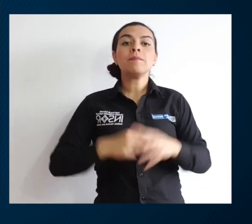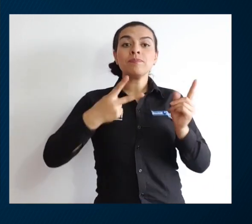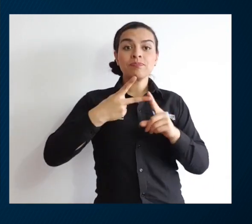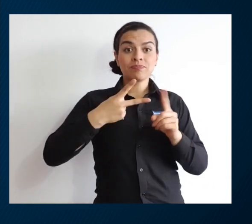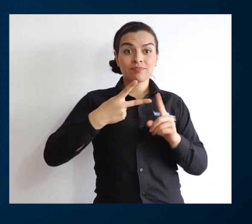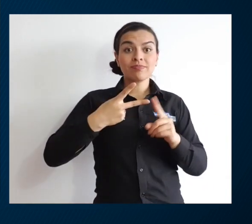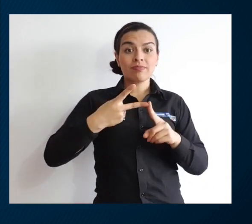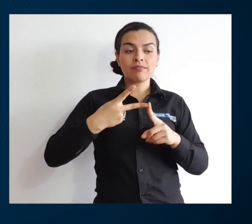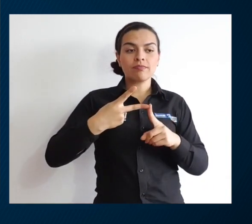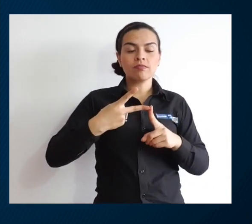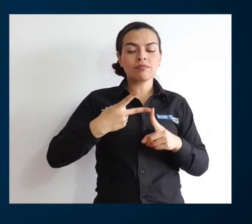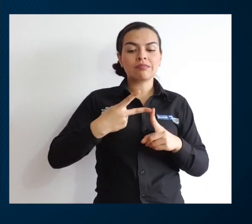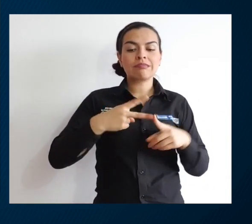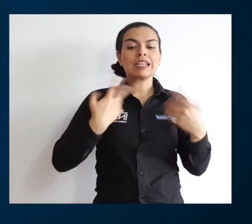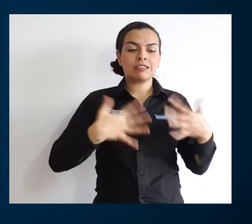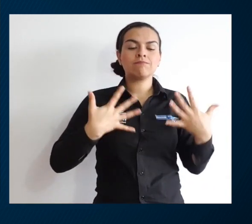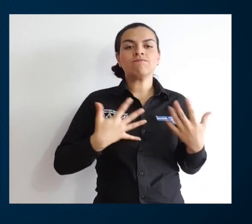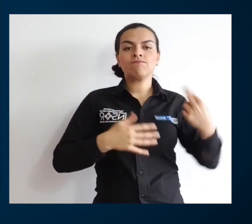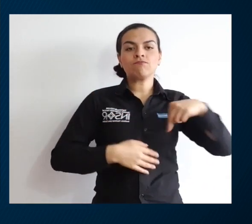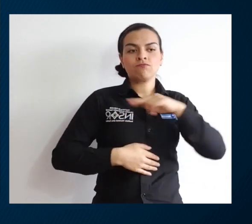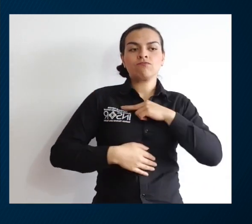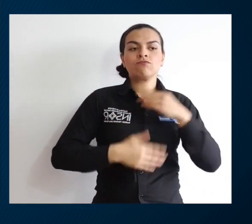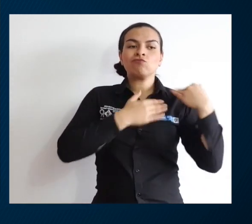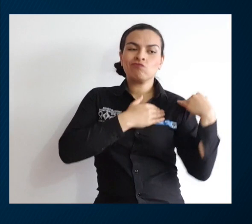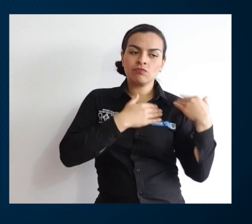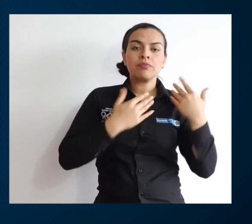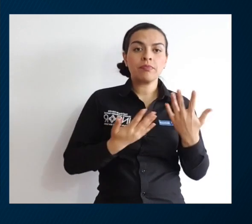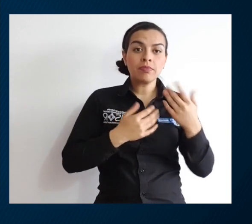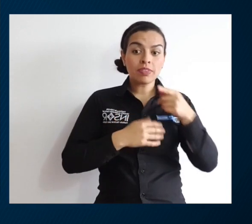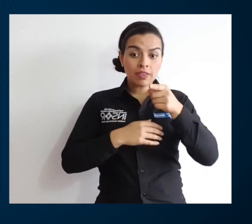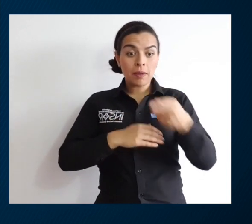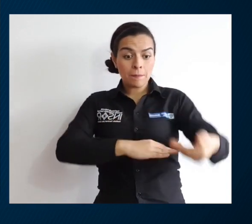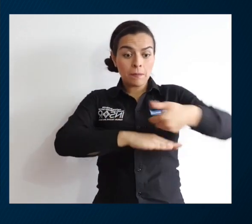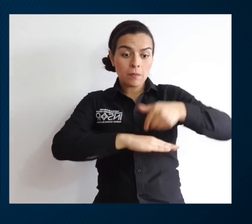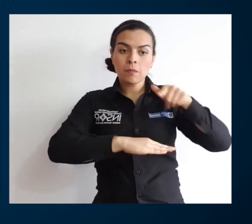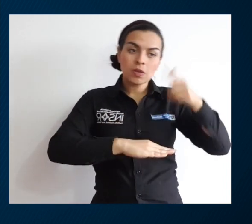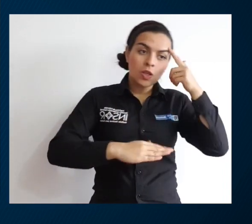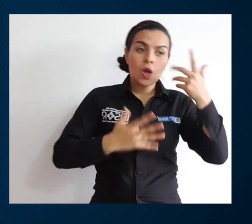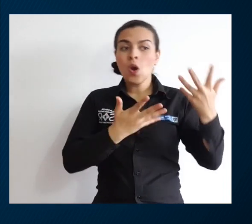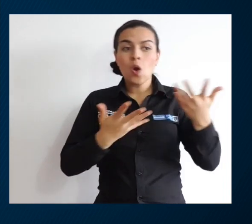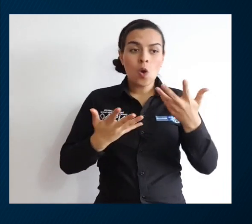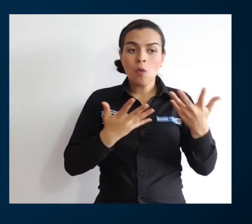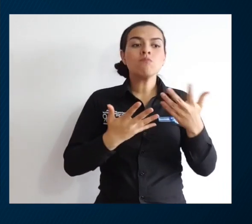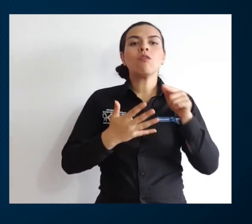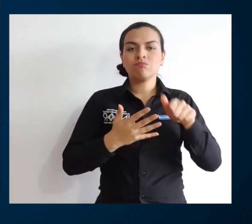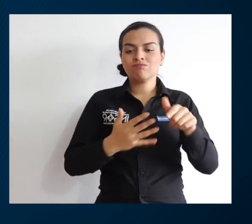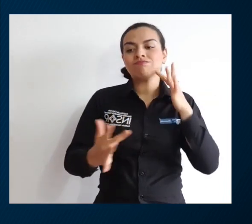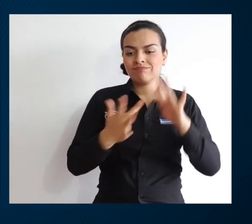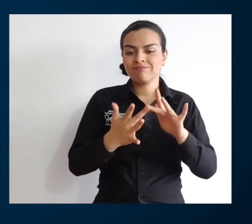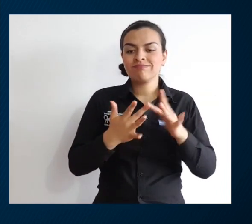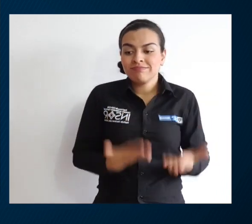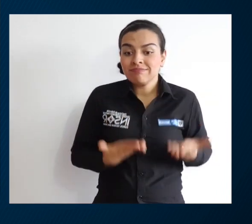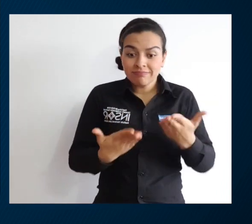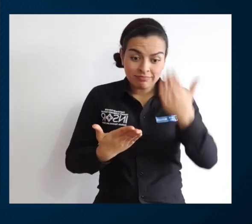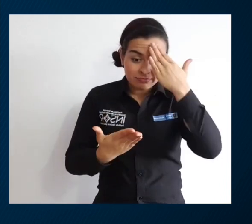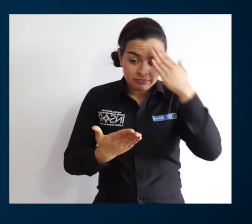plazo, mientras que nosotros como escuela podamos responder frente a eso. El segundo reto que asumimos fue hacer una